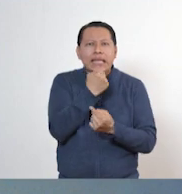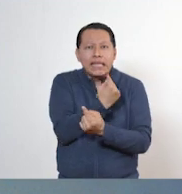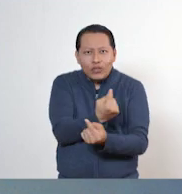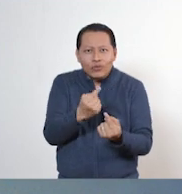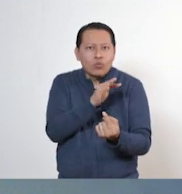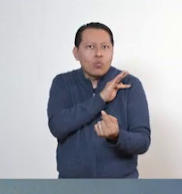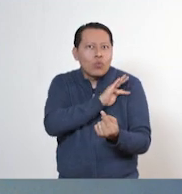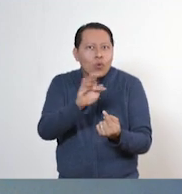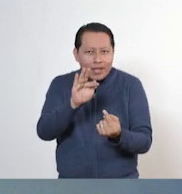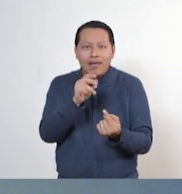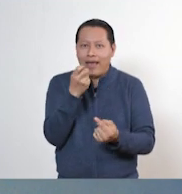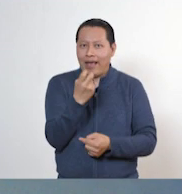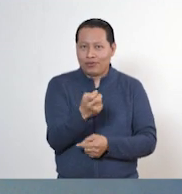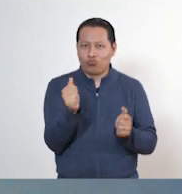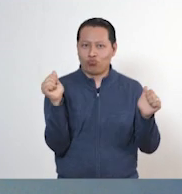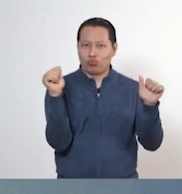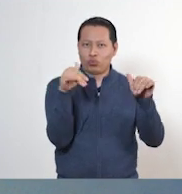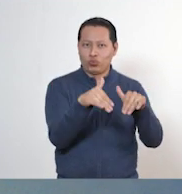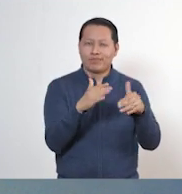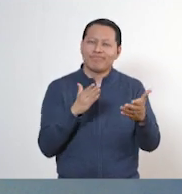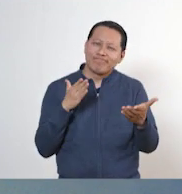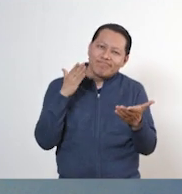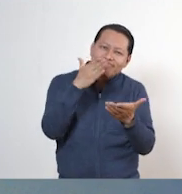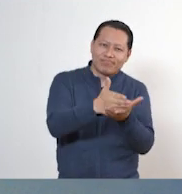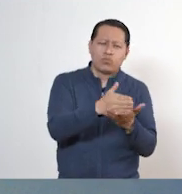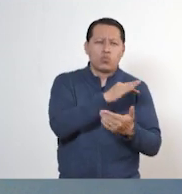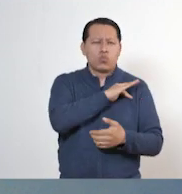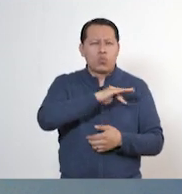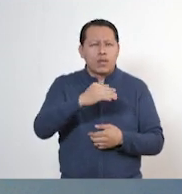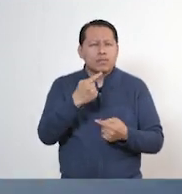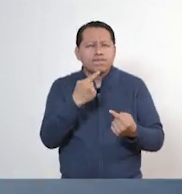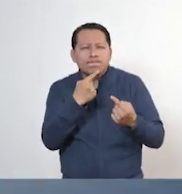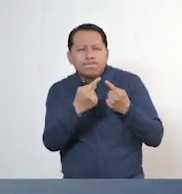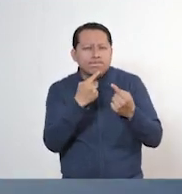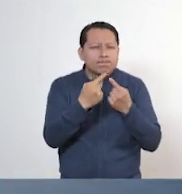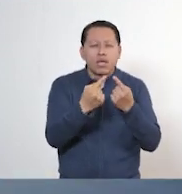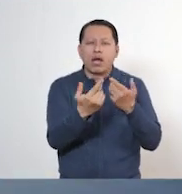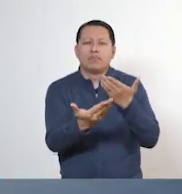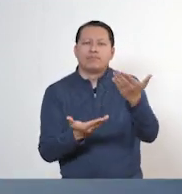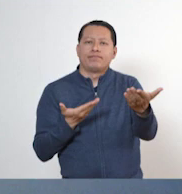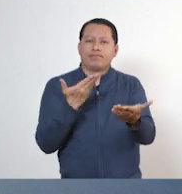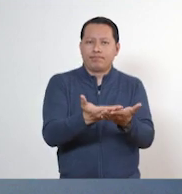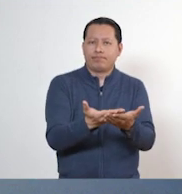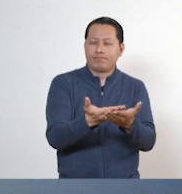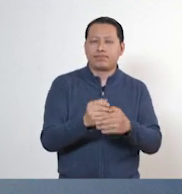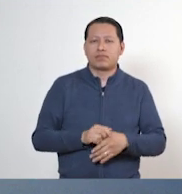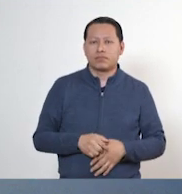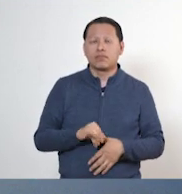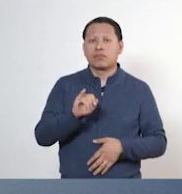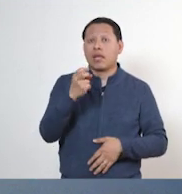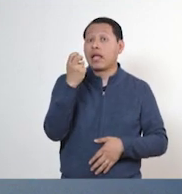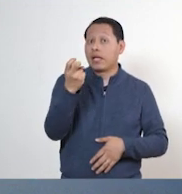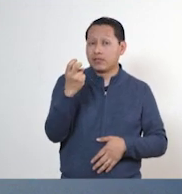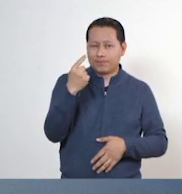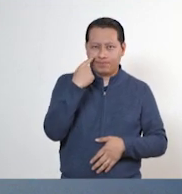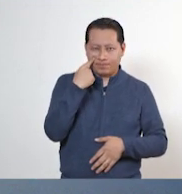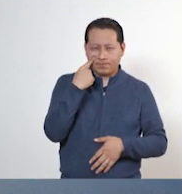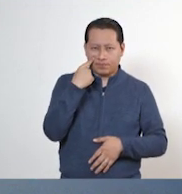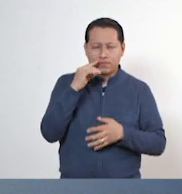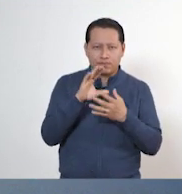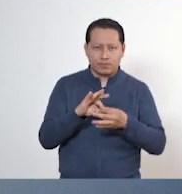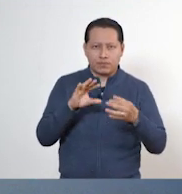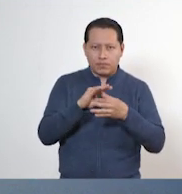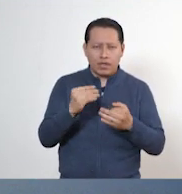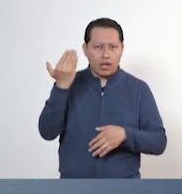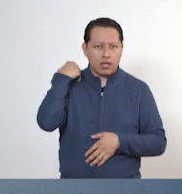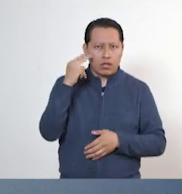estos espacios para dar su opinión y hacer propuestas. Exactamente. De hecho, les comparto que en 2019 se